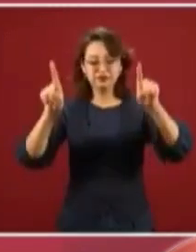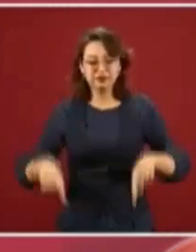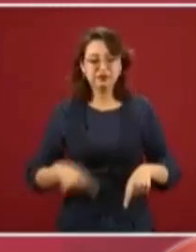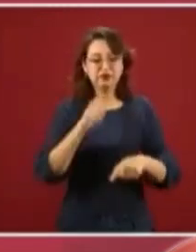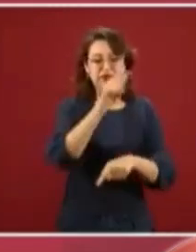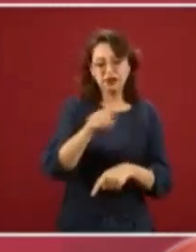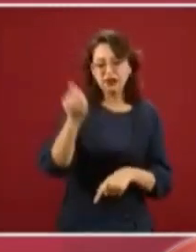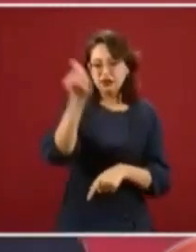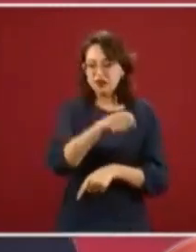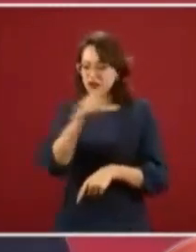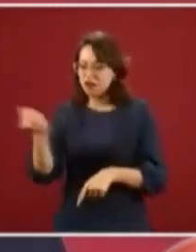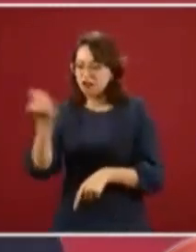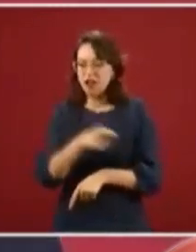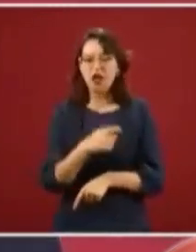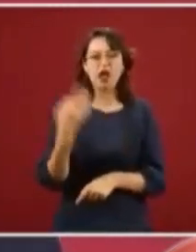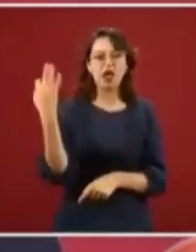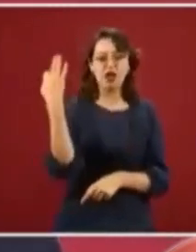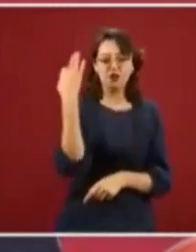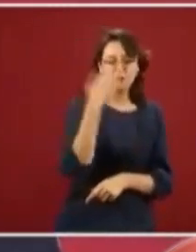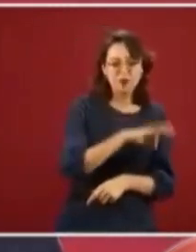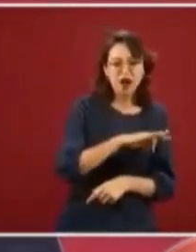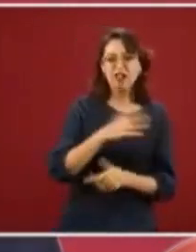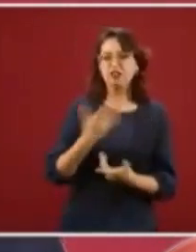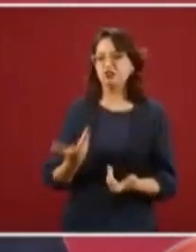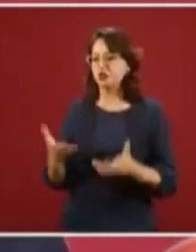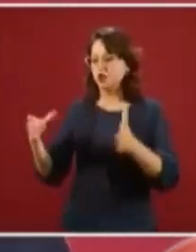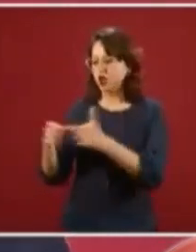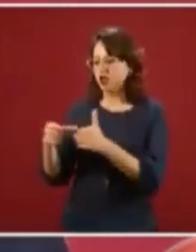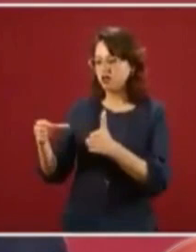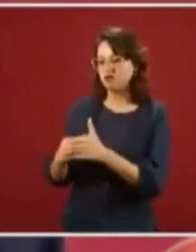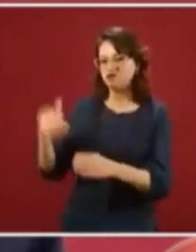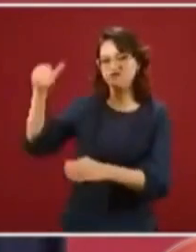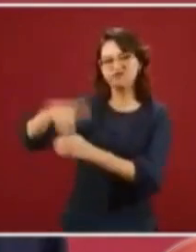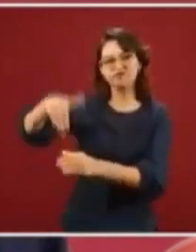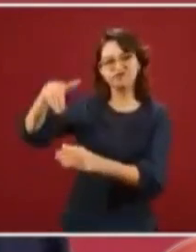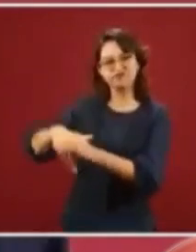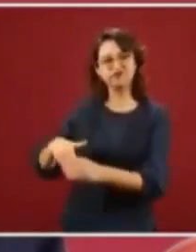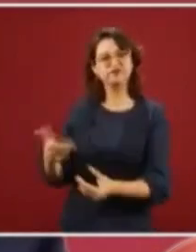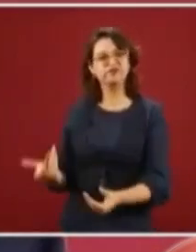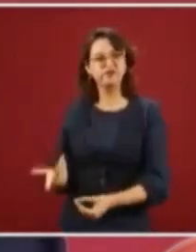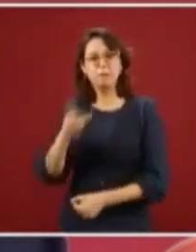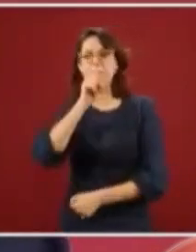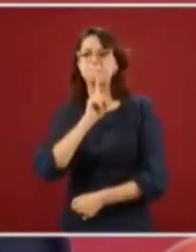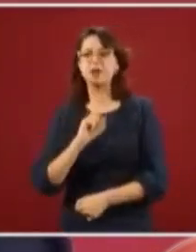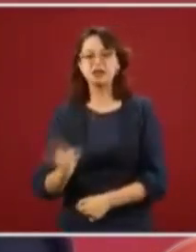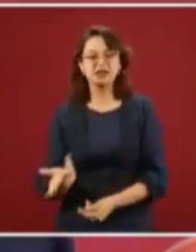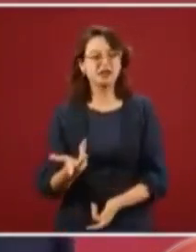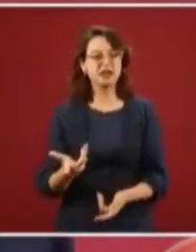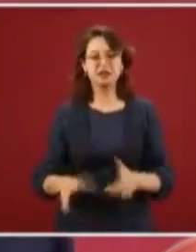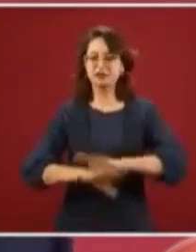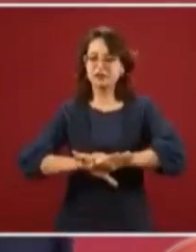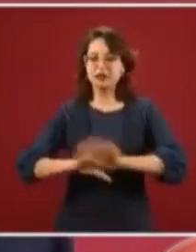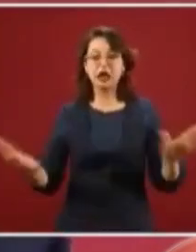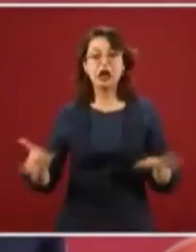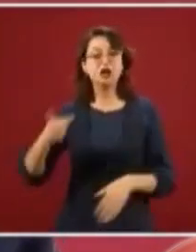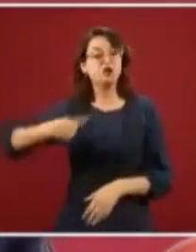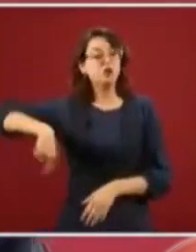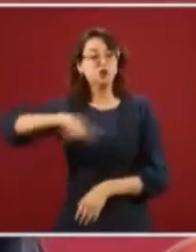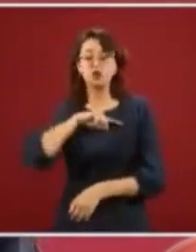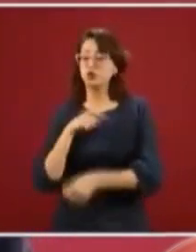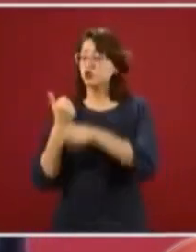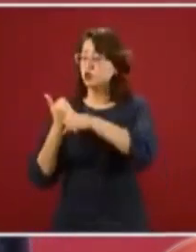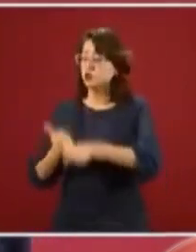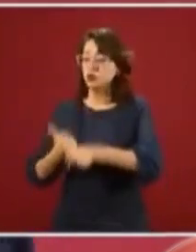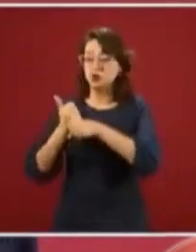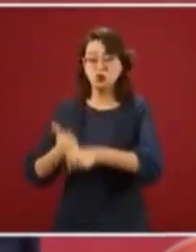relleno de urnas. Nosotros fuimos víctimas de eso. Me acuerdo en el